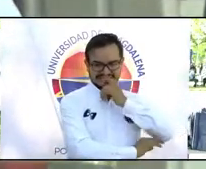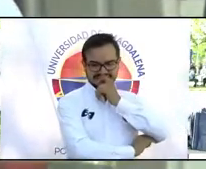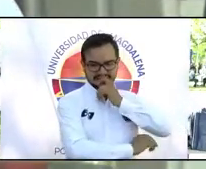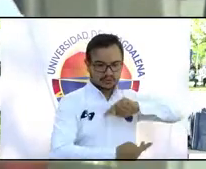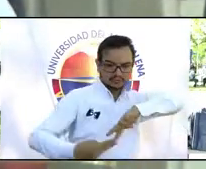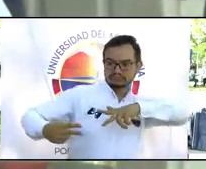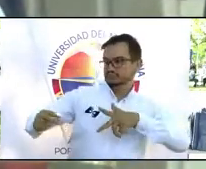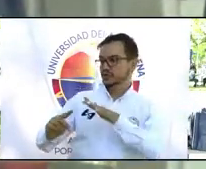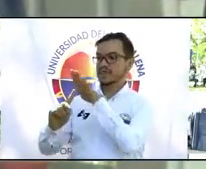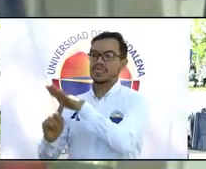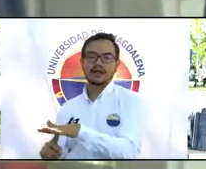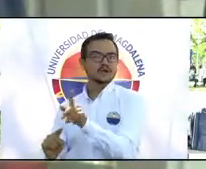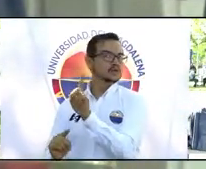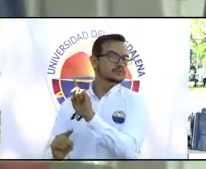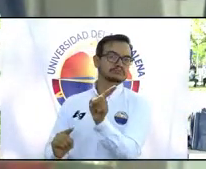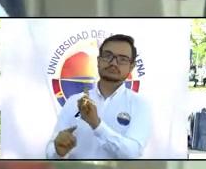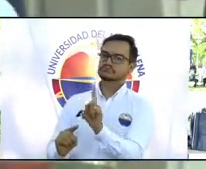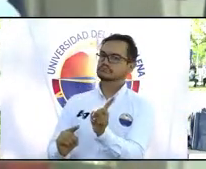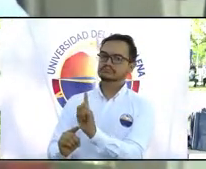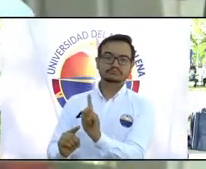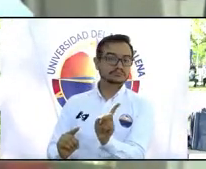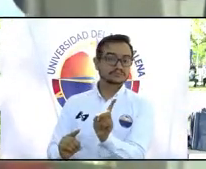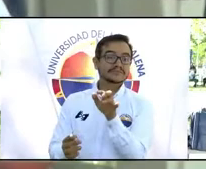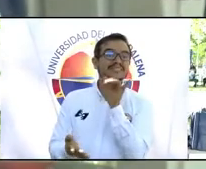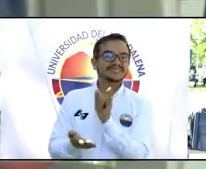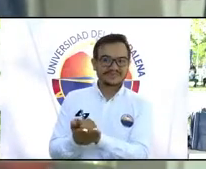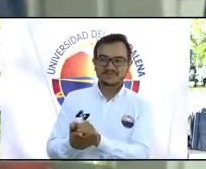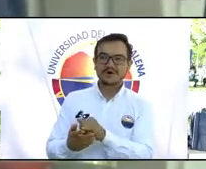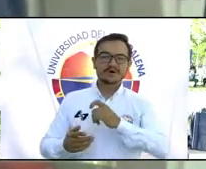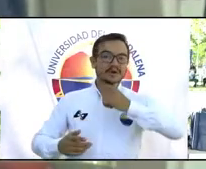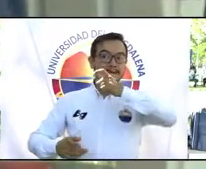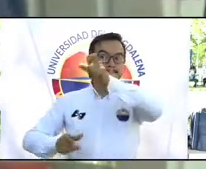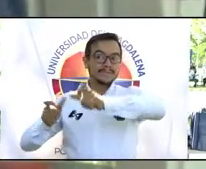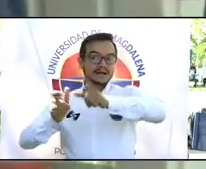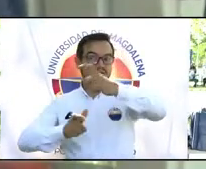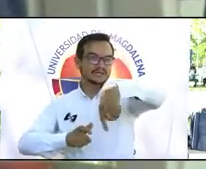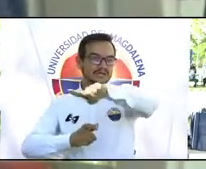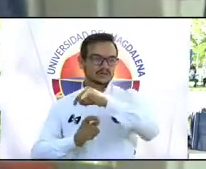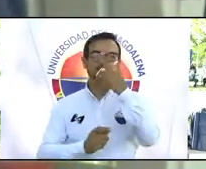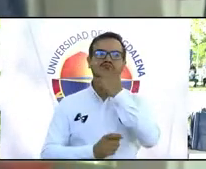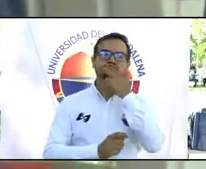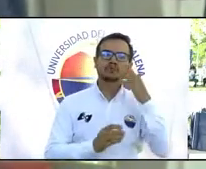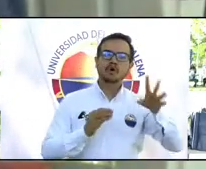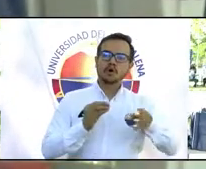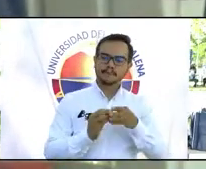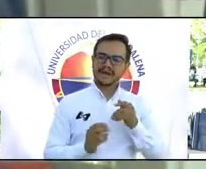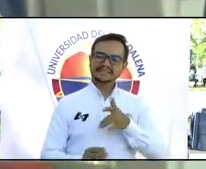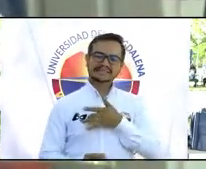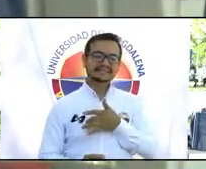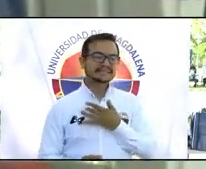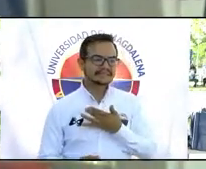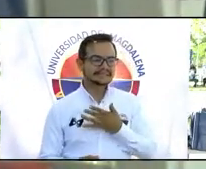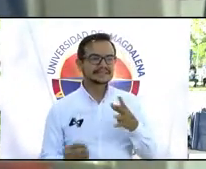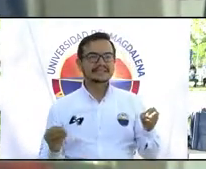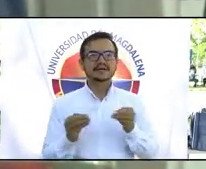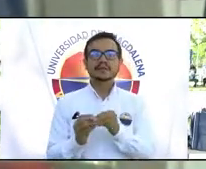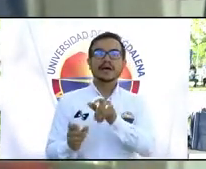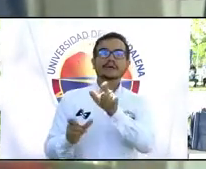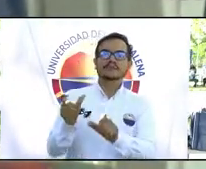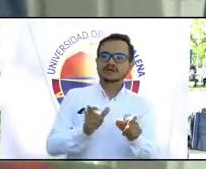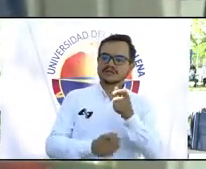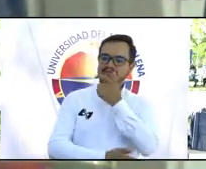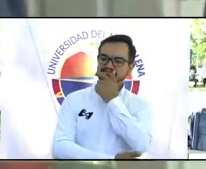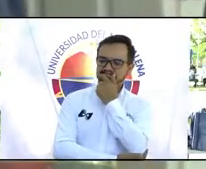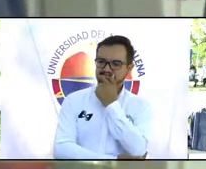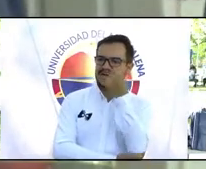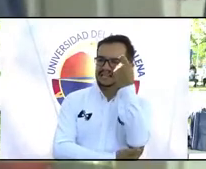ese error nunca con sus pacientes. Que sean personas con compromiso social y con sensibilidad por el otro. Que sean personas que entiendan que más allá